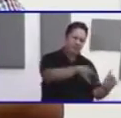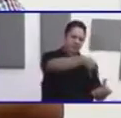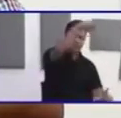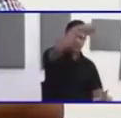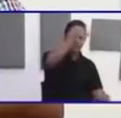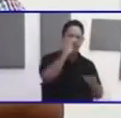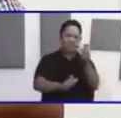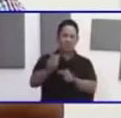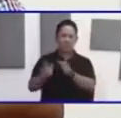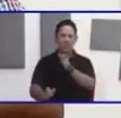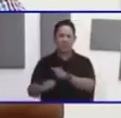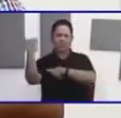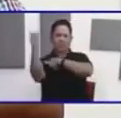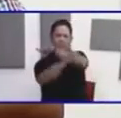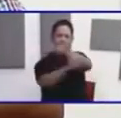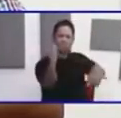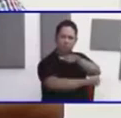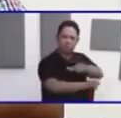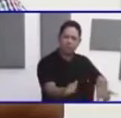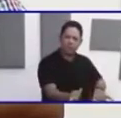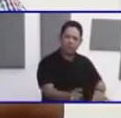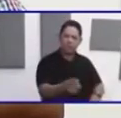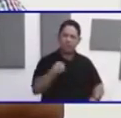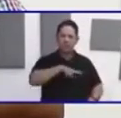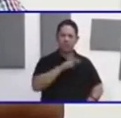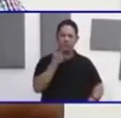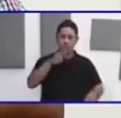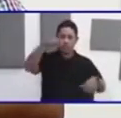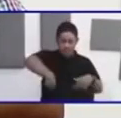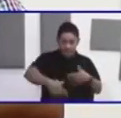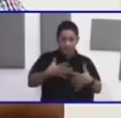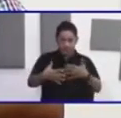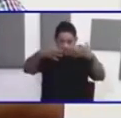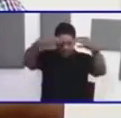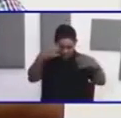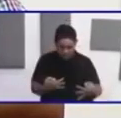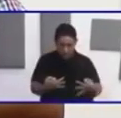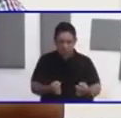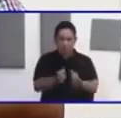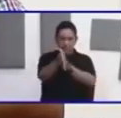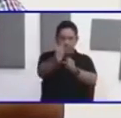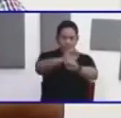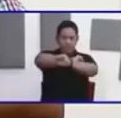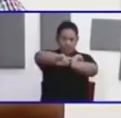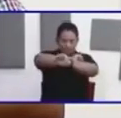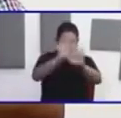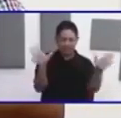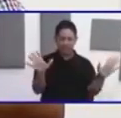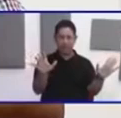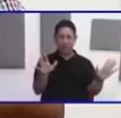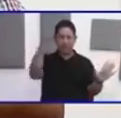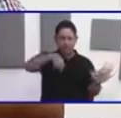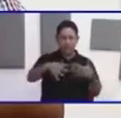que llegaron, sobre todo en los vuelos humanitarios. Pero para salud pública y para este gobierno es importante tener esa información clara y que la comunidad